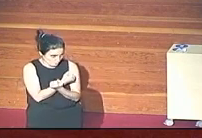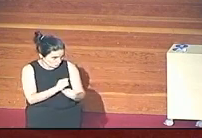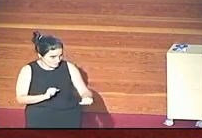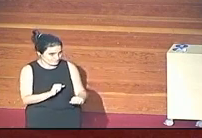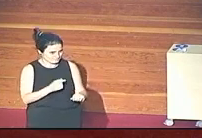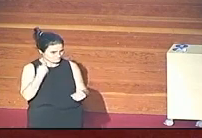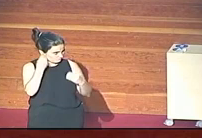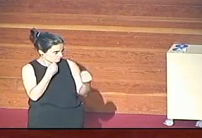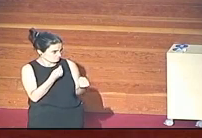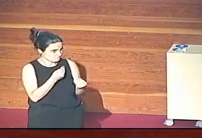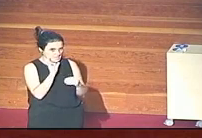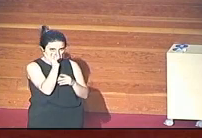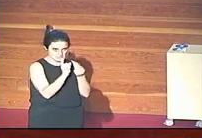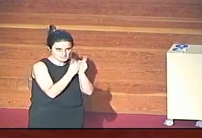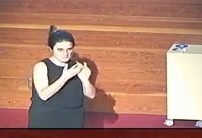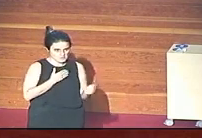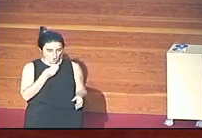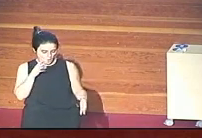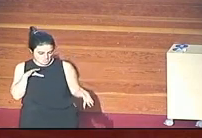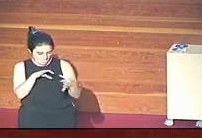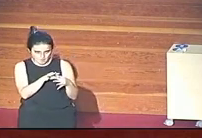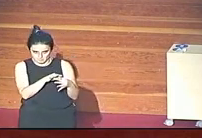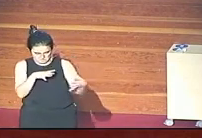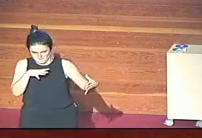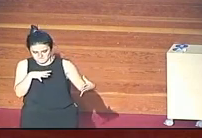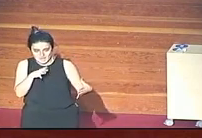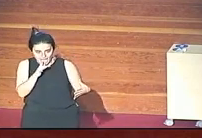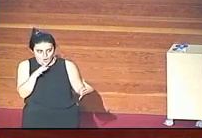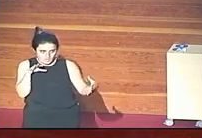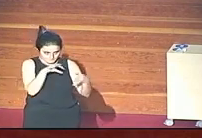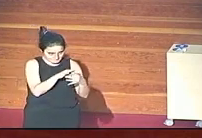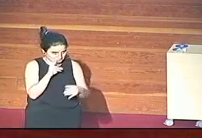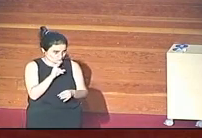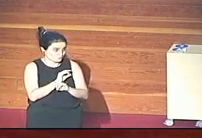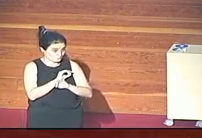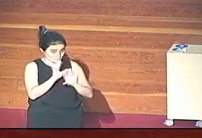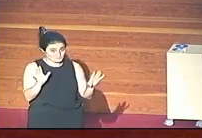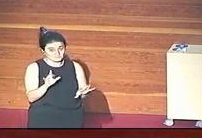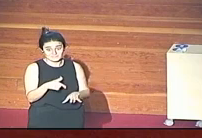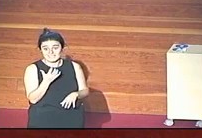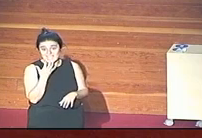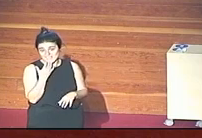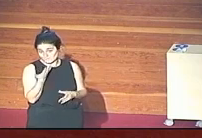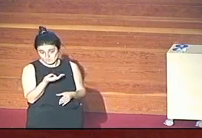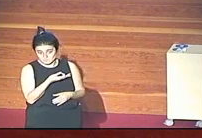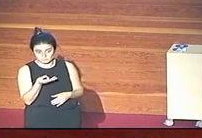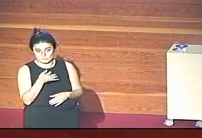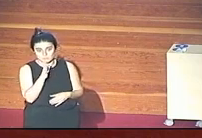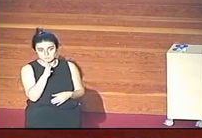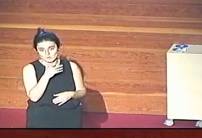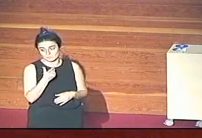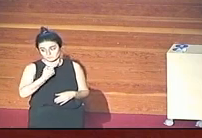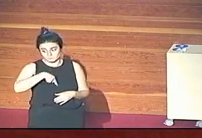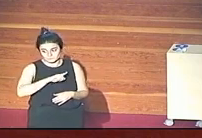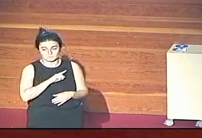nuestra cesta de la compra' no cuando vayamos al mercado y es un ejemplo muy bueno porque nos afecta